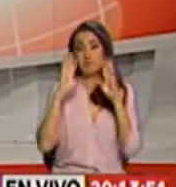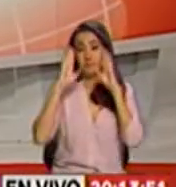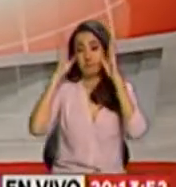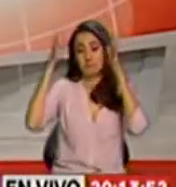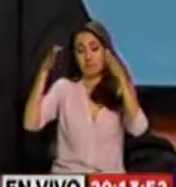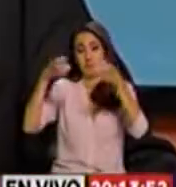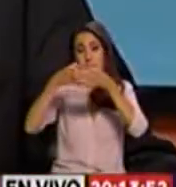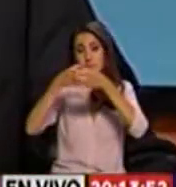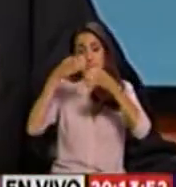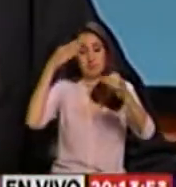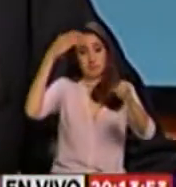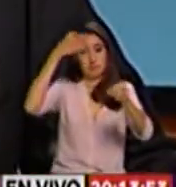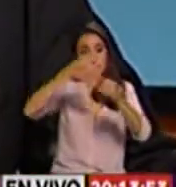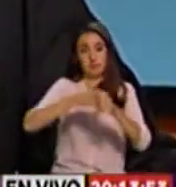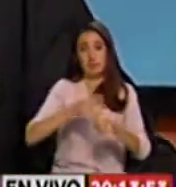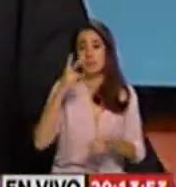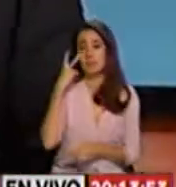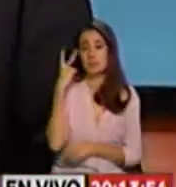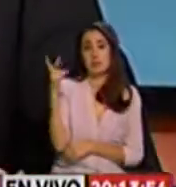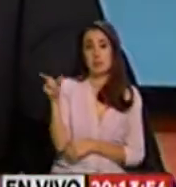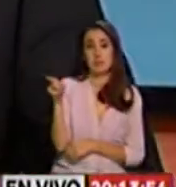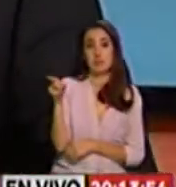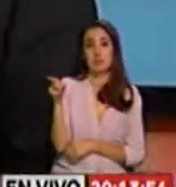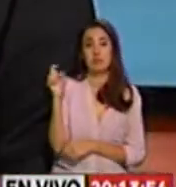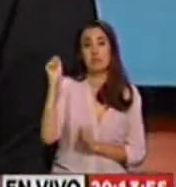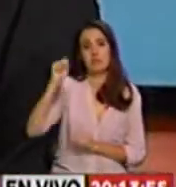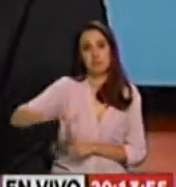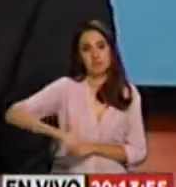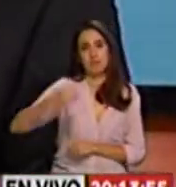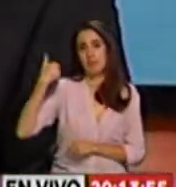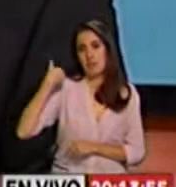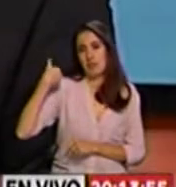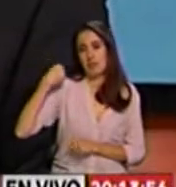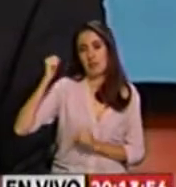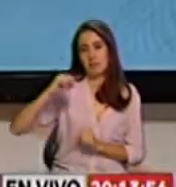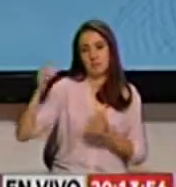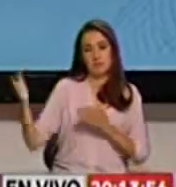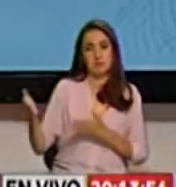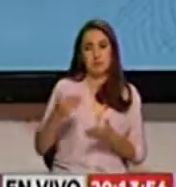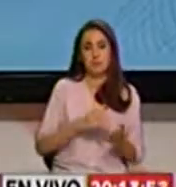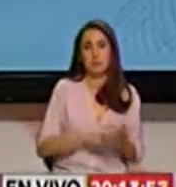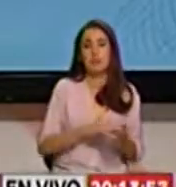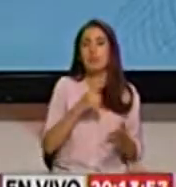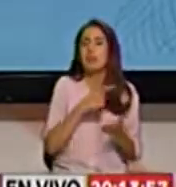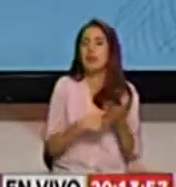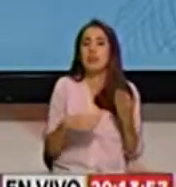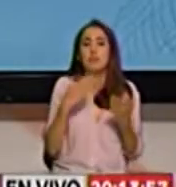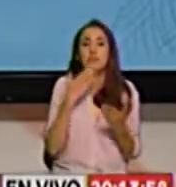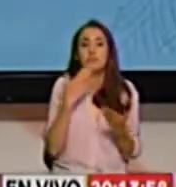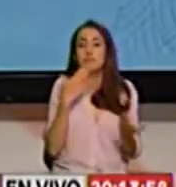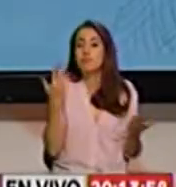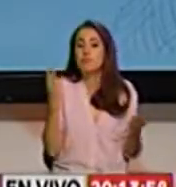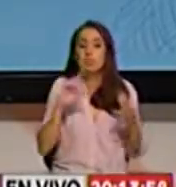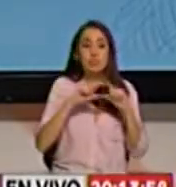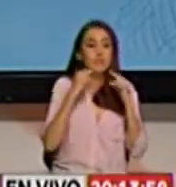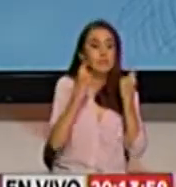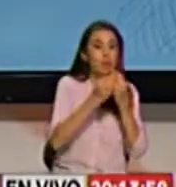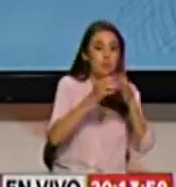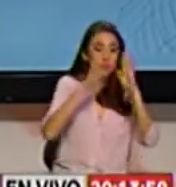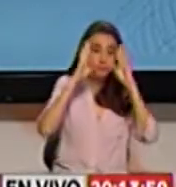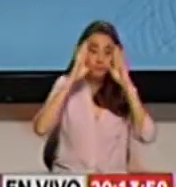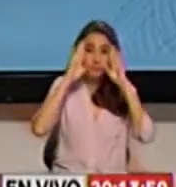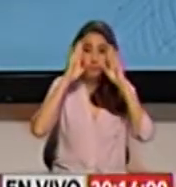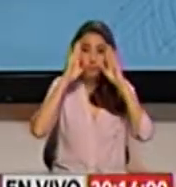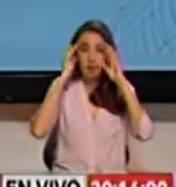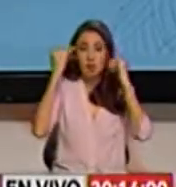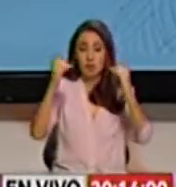un segundo momento. Si miramos eso, yo creo que tendremos una buena proforma. Por ejemplo, ¿qué tipo de sectores no deberían tener la prioridad que se está